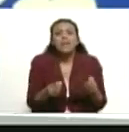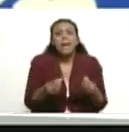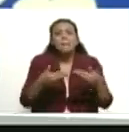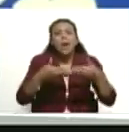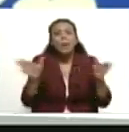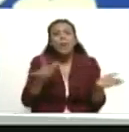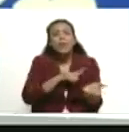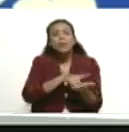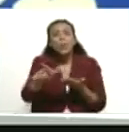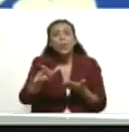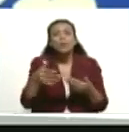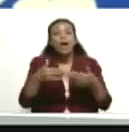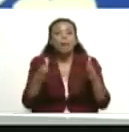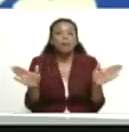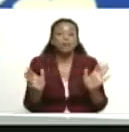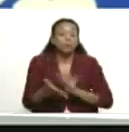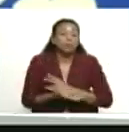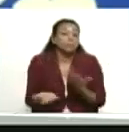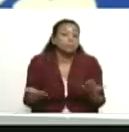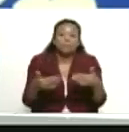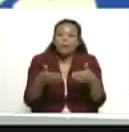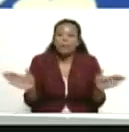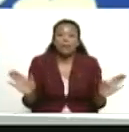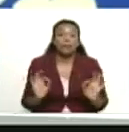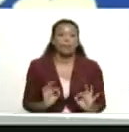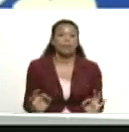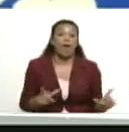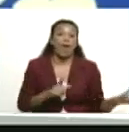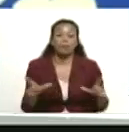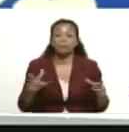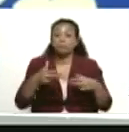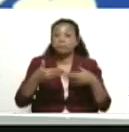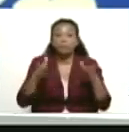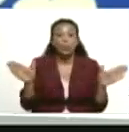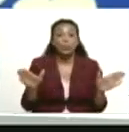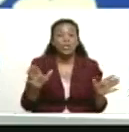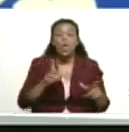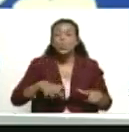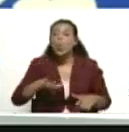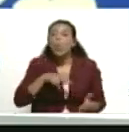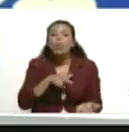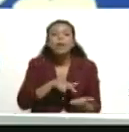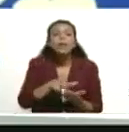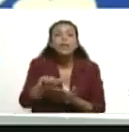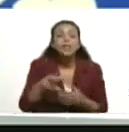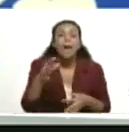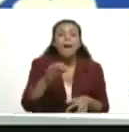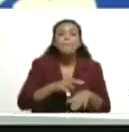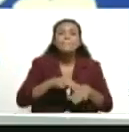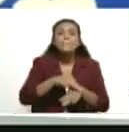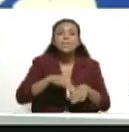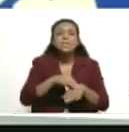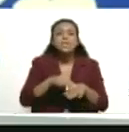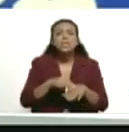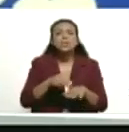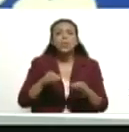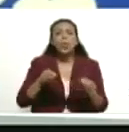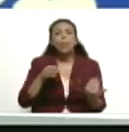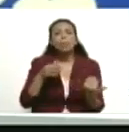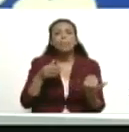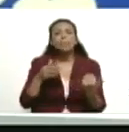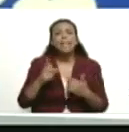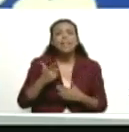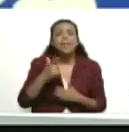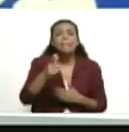abrir el aeropuerto? ¡Abrirlo! ¿Ah? Hablen con la ruta. ¿Dónde está el ministro Velázquez